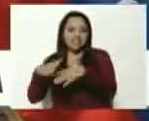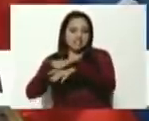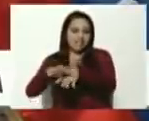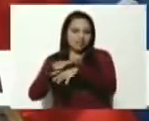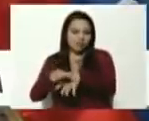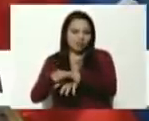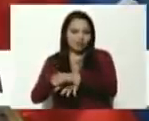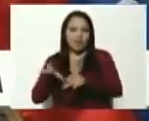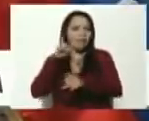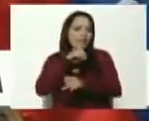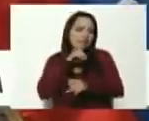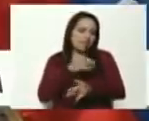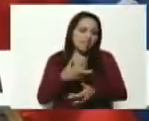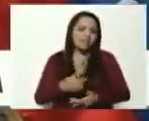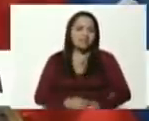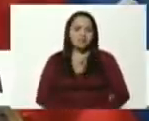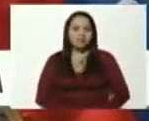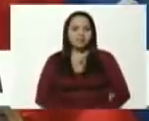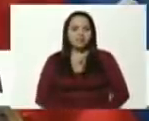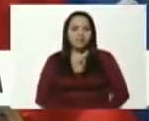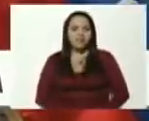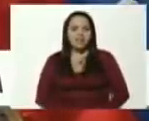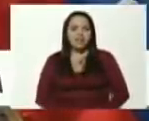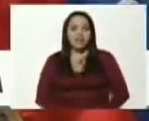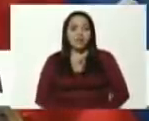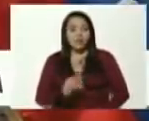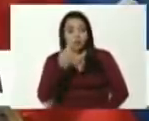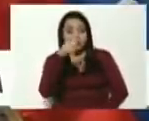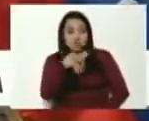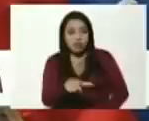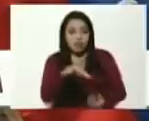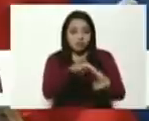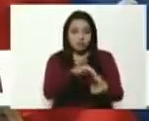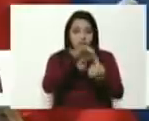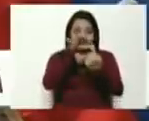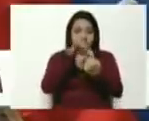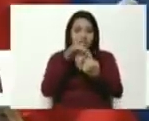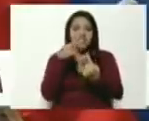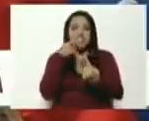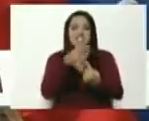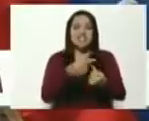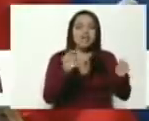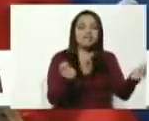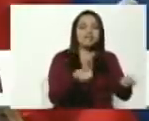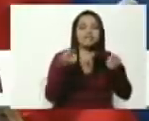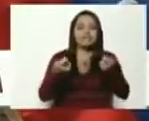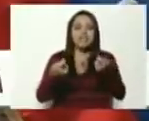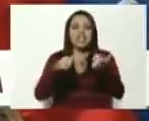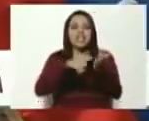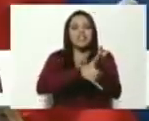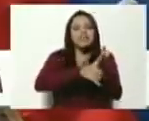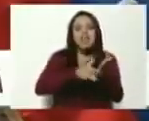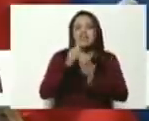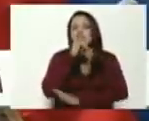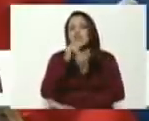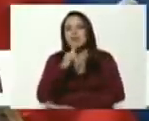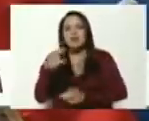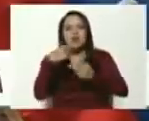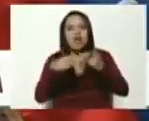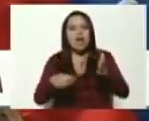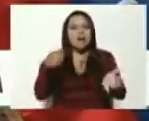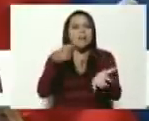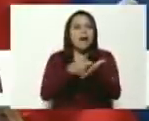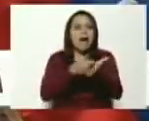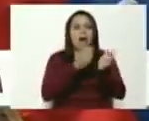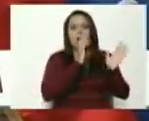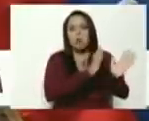Un grupo de personas, identificada como asesores, se encargaban de emitir documentación falsa, cancelar los gastos de